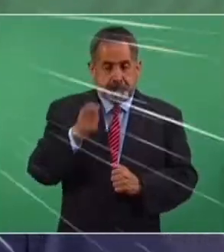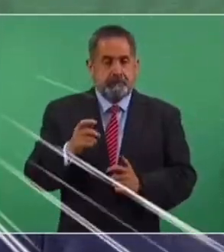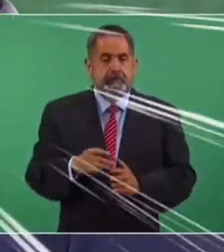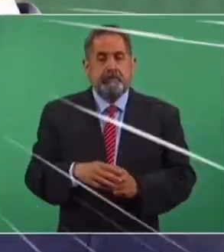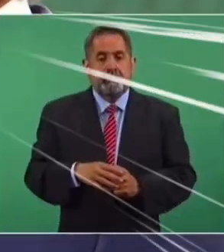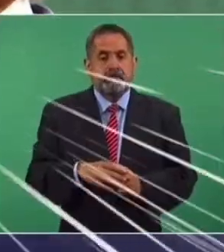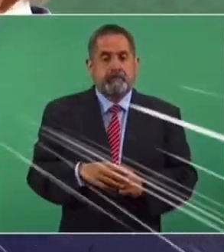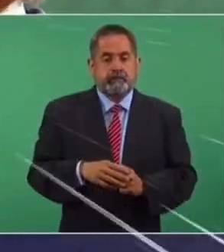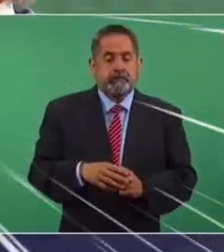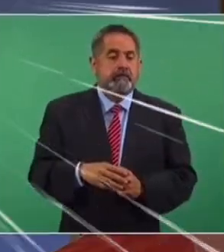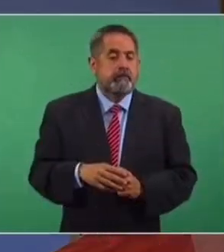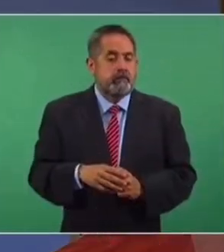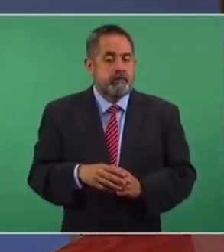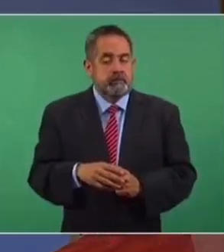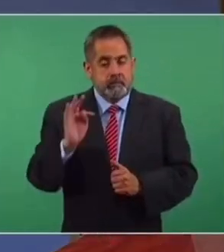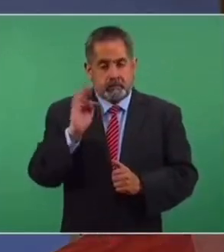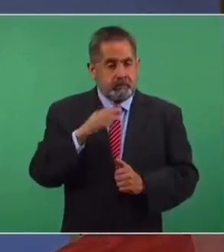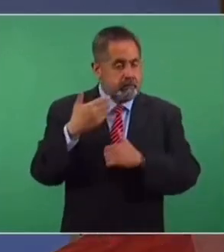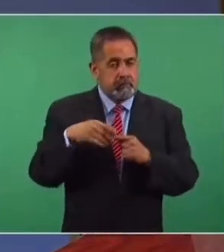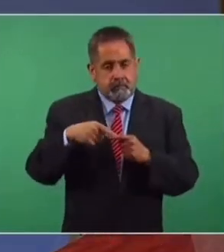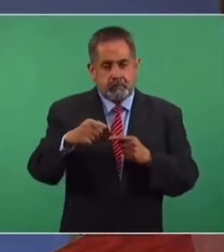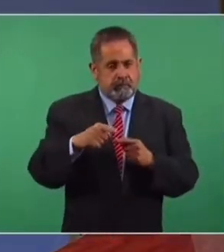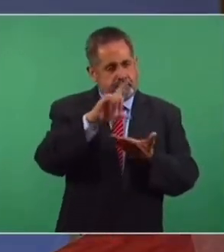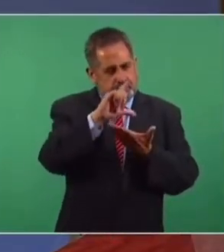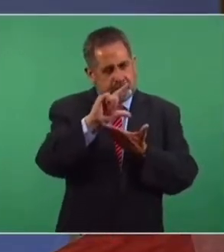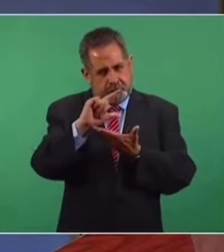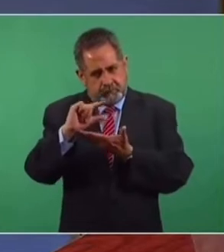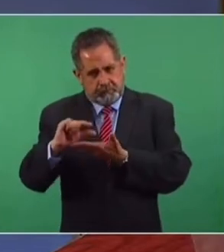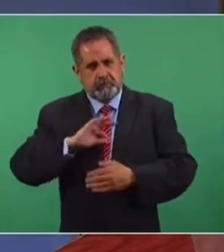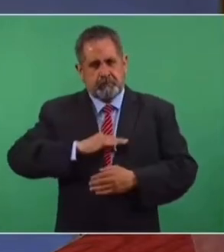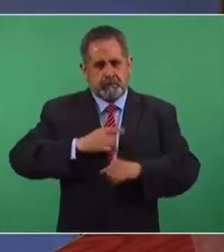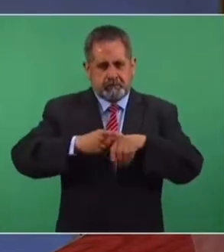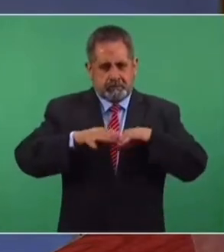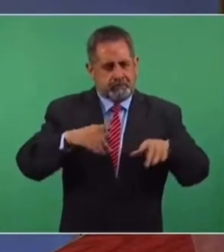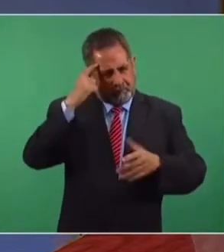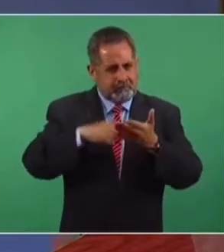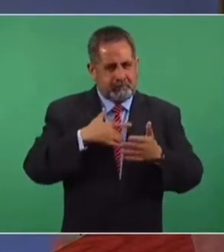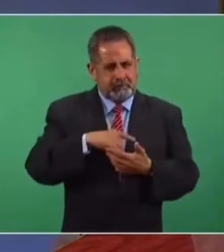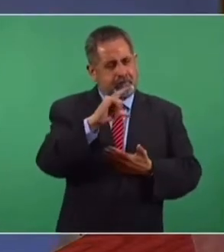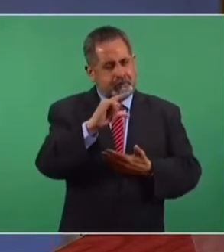que vamos a mantener la pandemia